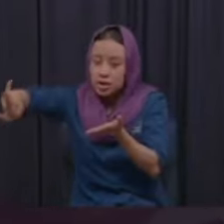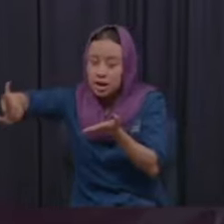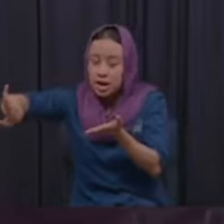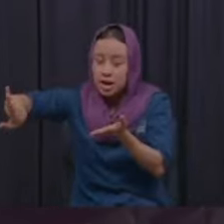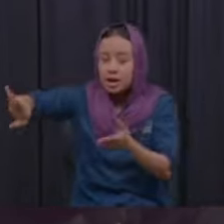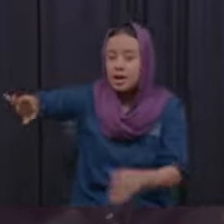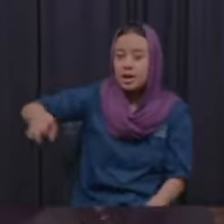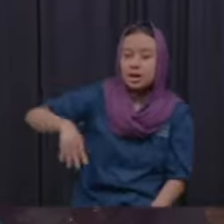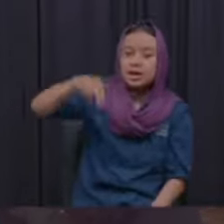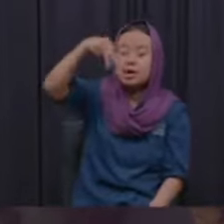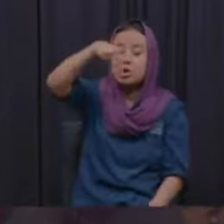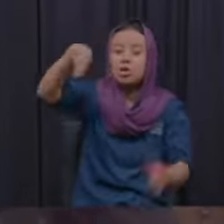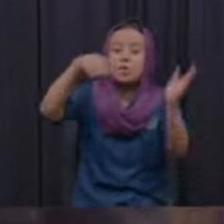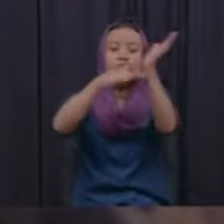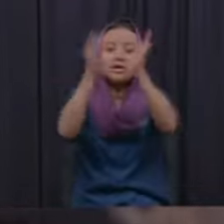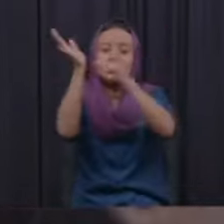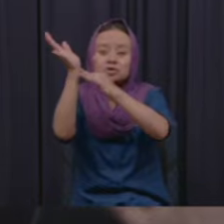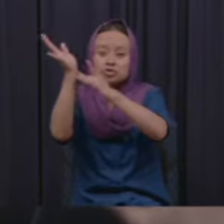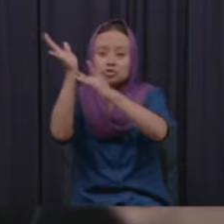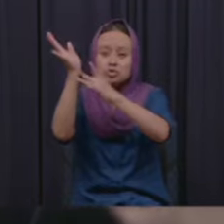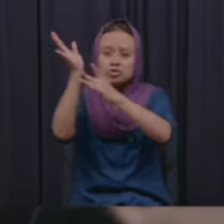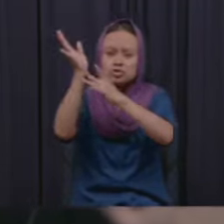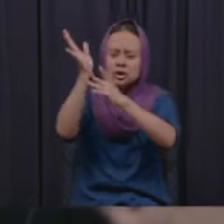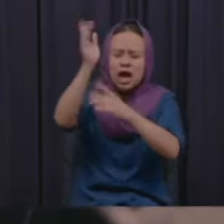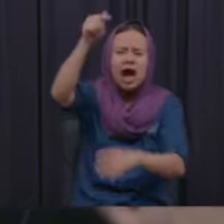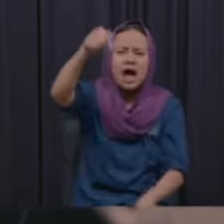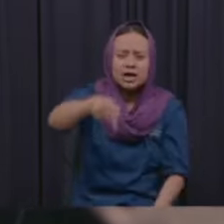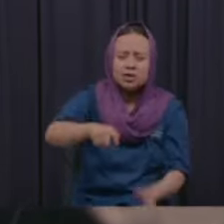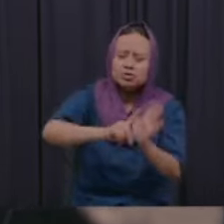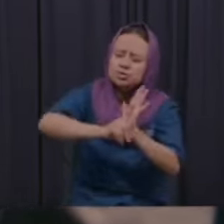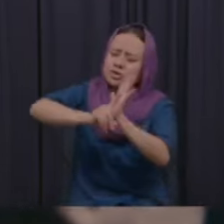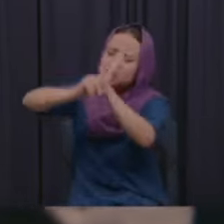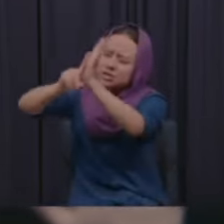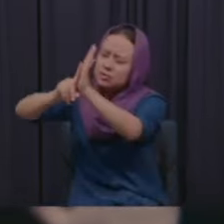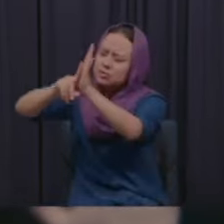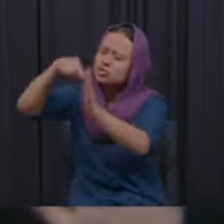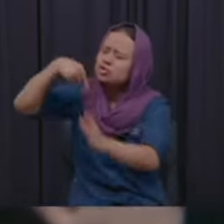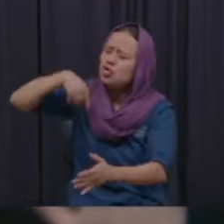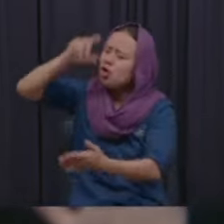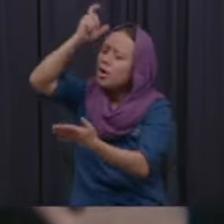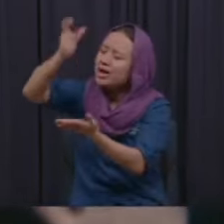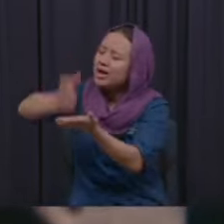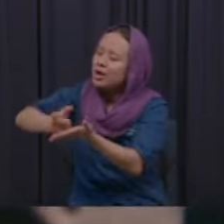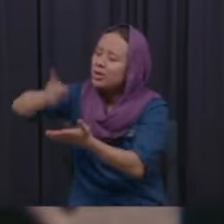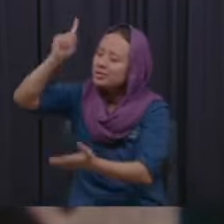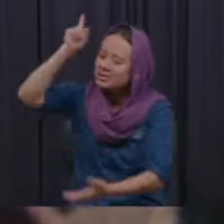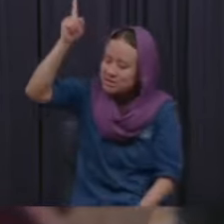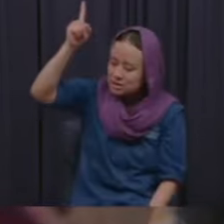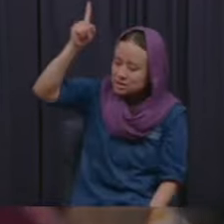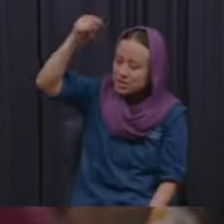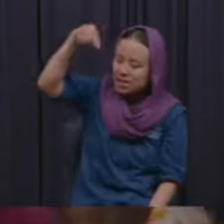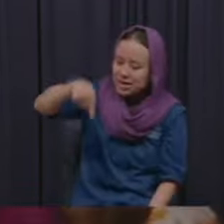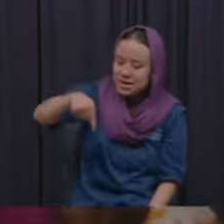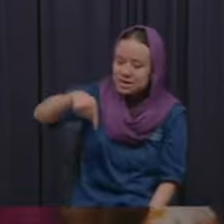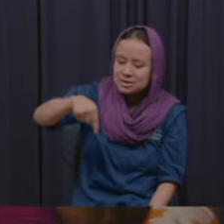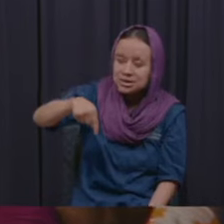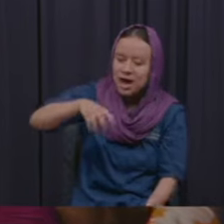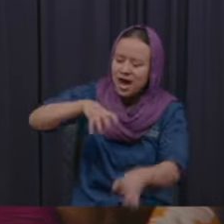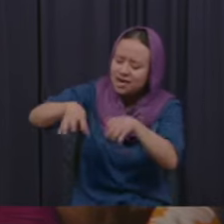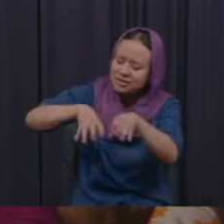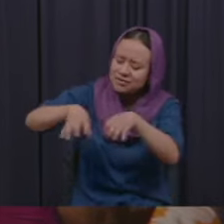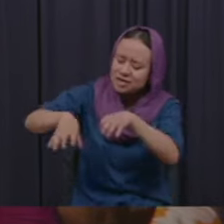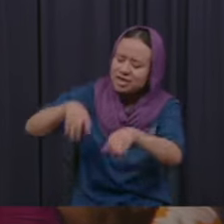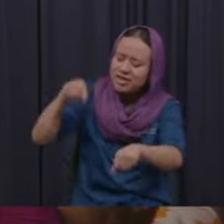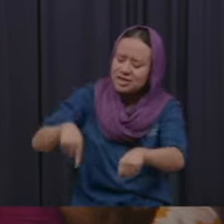el nombre de Jesús. Aquí estamos, Señor, esta noche, creyéndote a ti, Señor. Esta actividad,